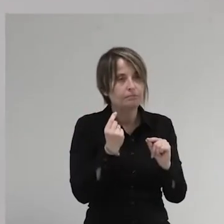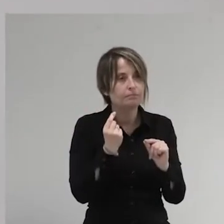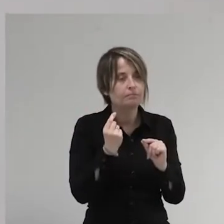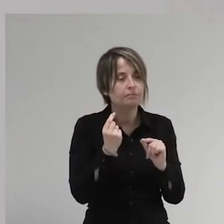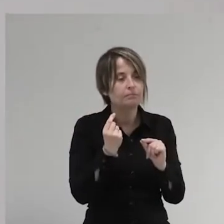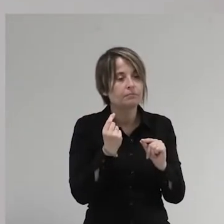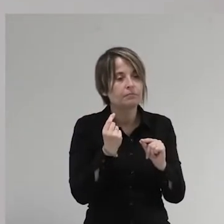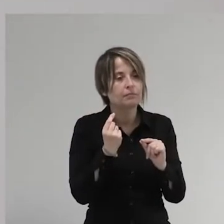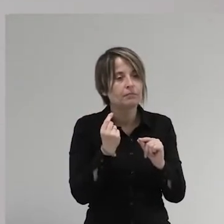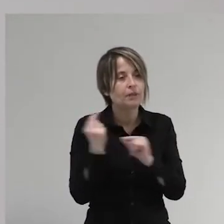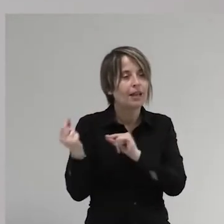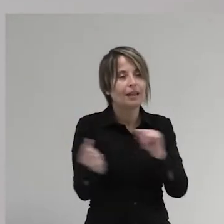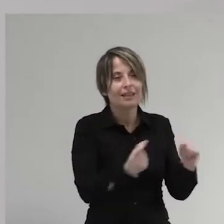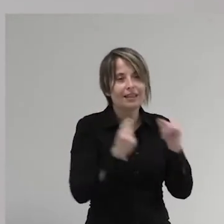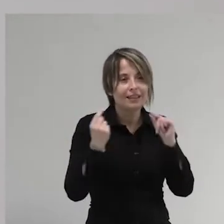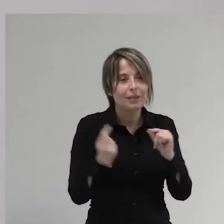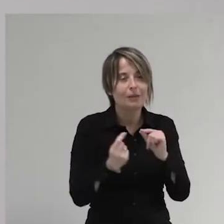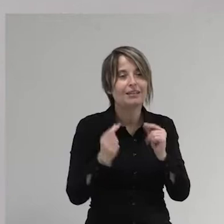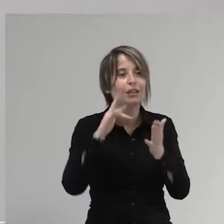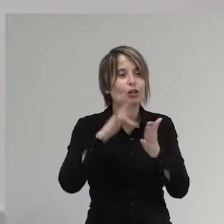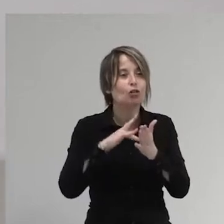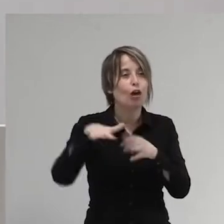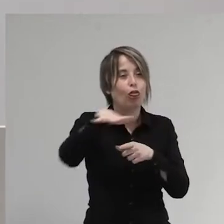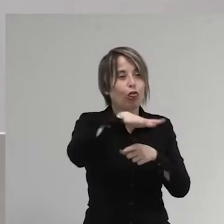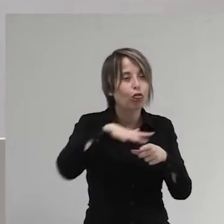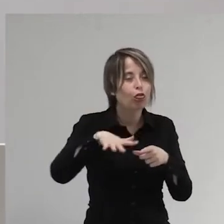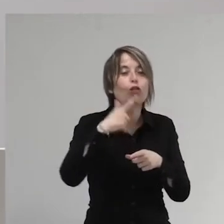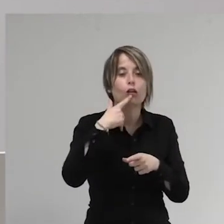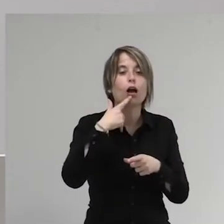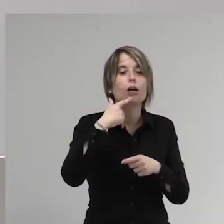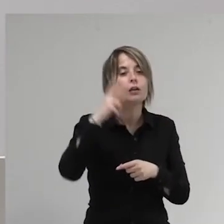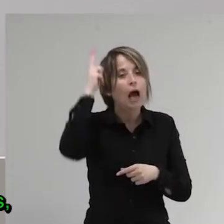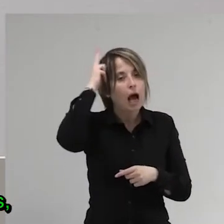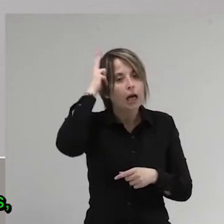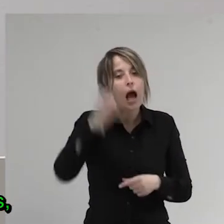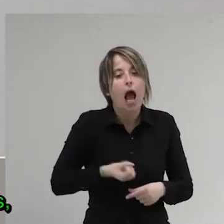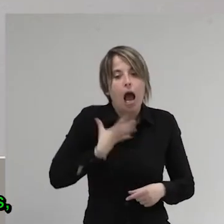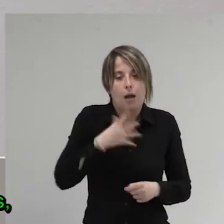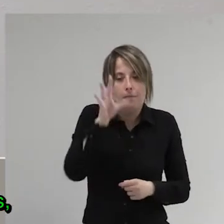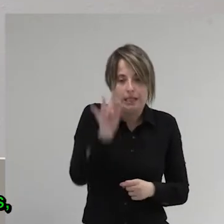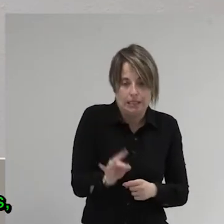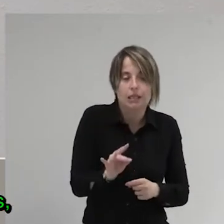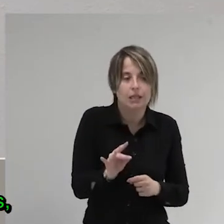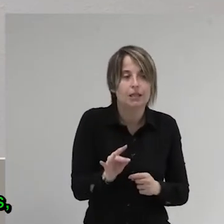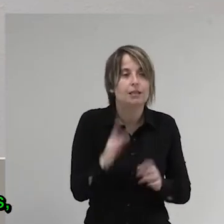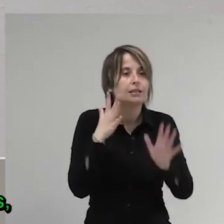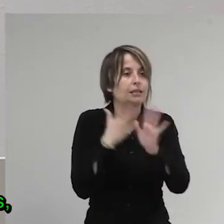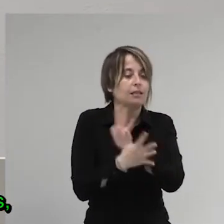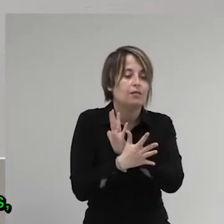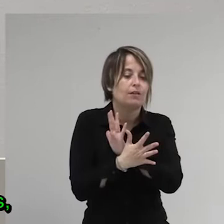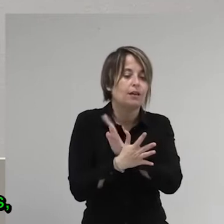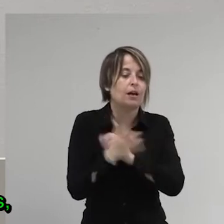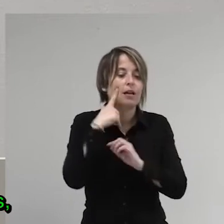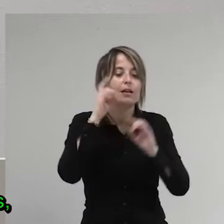esto es un debate de las casas y Sepúlveda, gana el debate de si los indios tienen alma y por lo tanto en realidad no hay que tratarlos